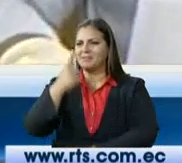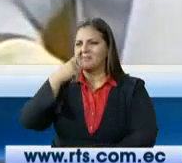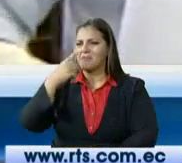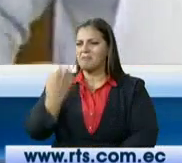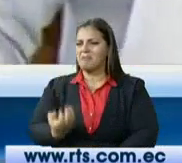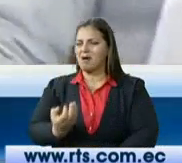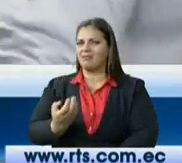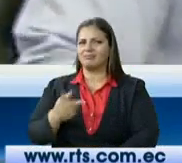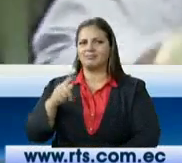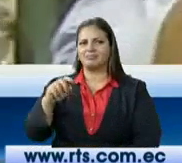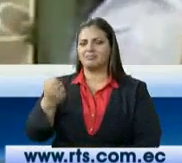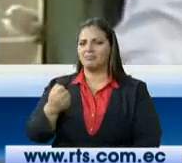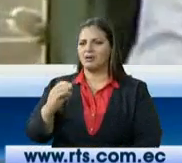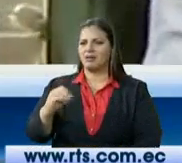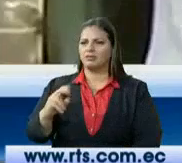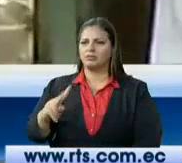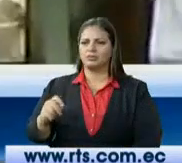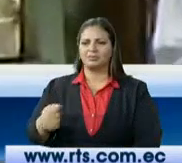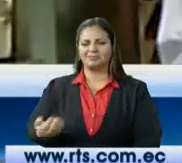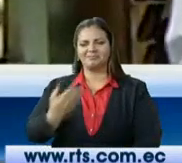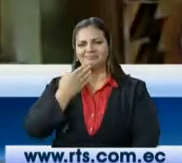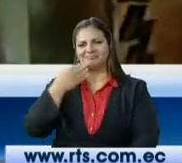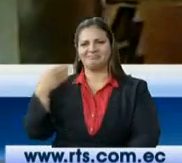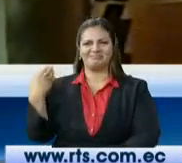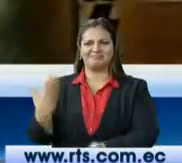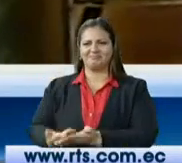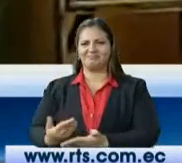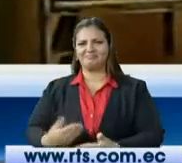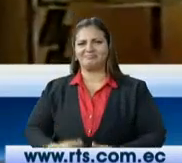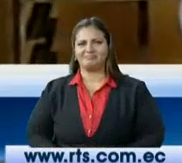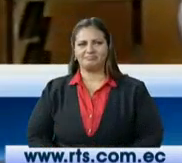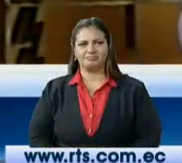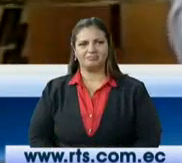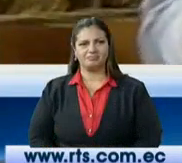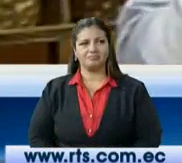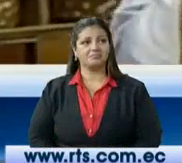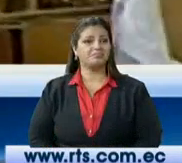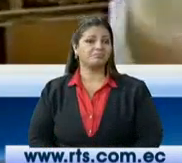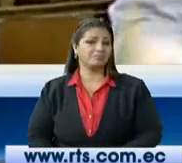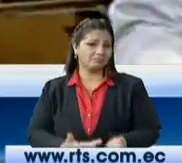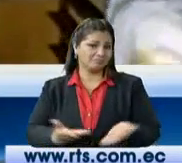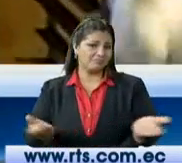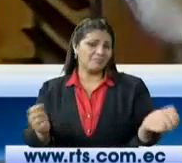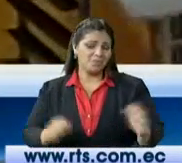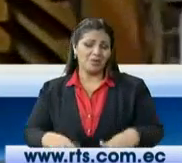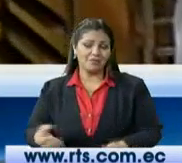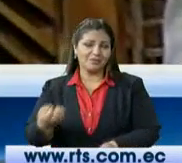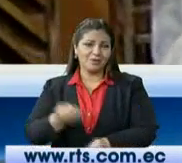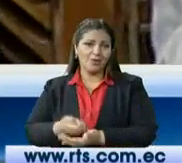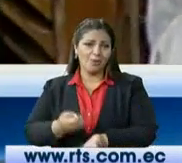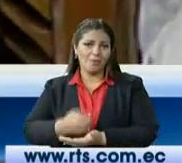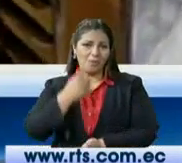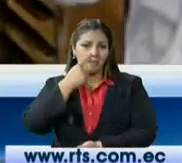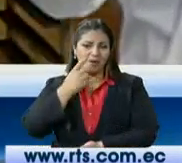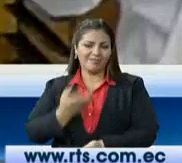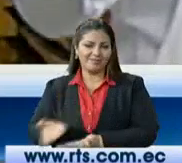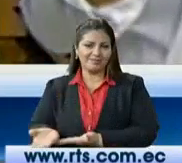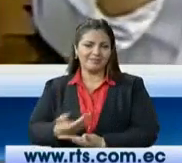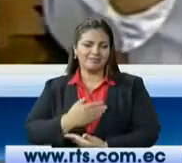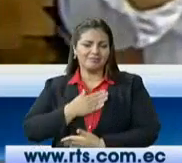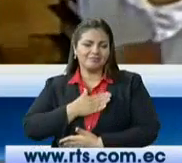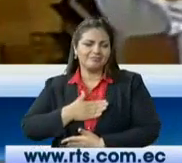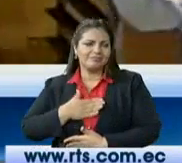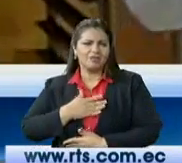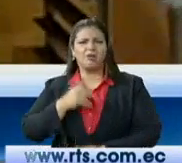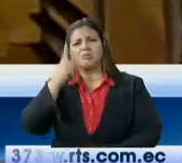secretos acerca de un buen pan de Pascua. Así que usted solamente tiene que elegir y disfrutar. No se olvídese de los kilitos de